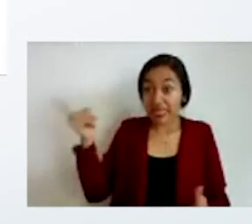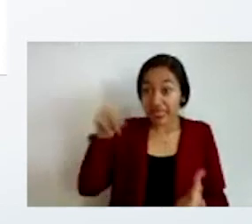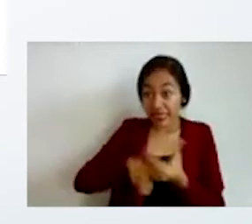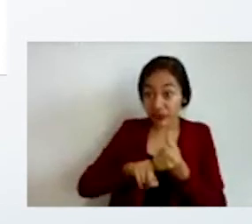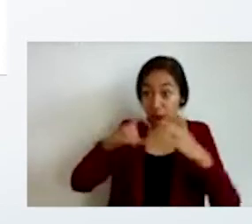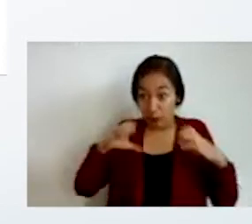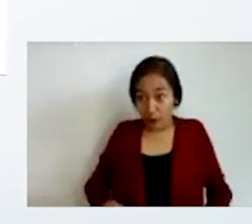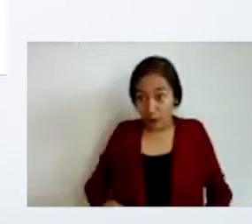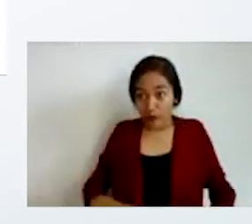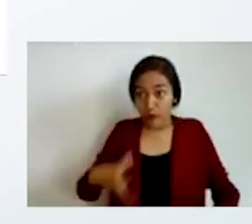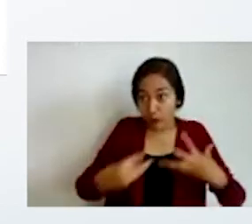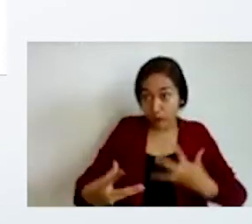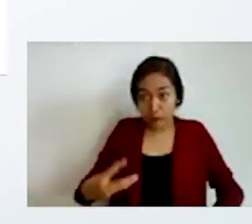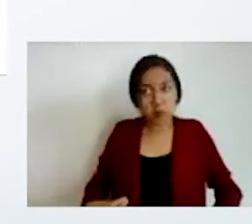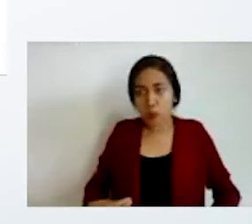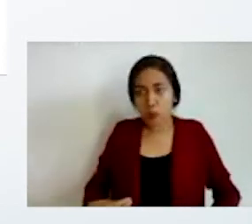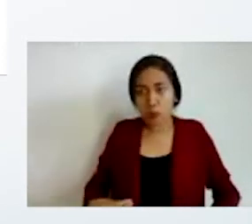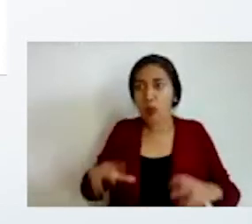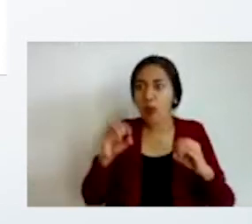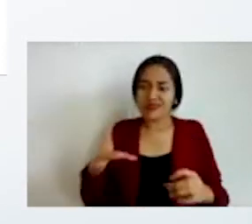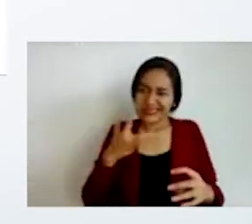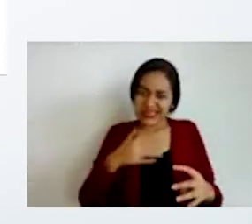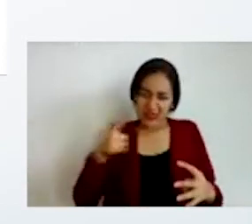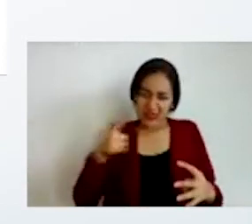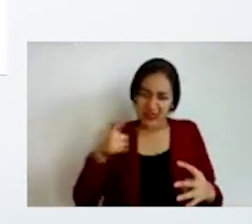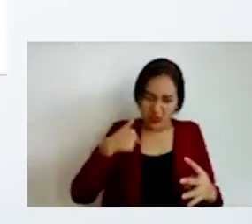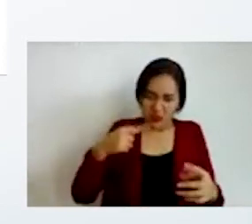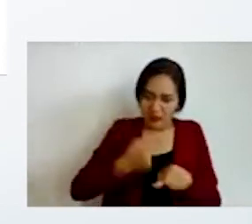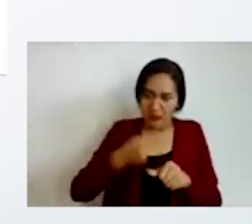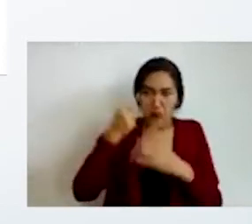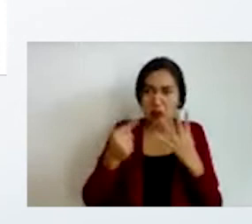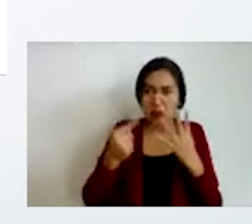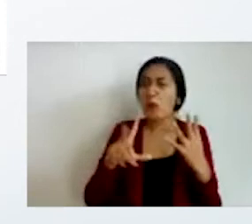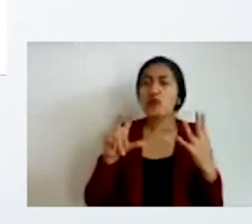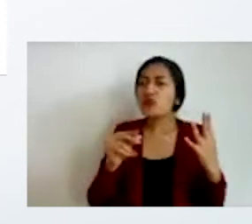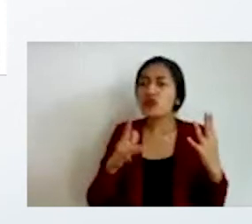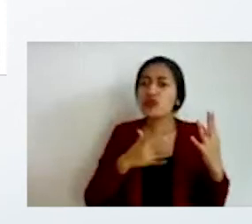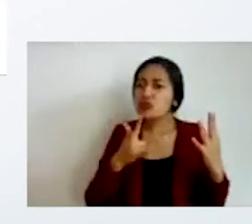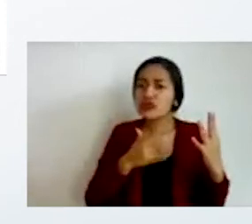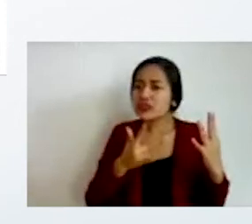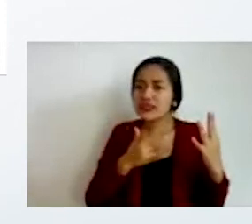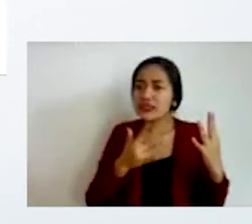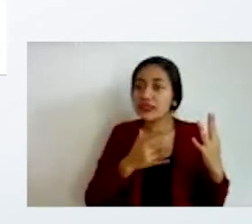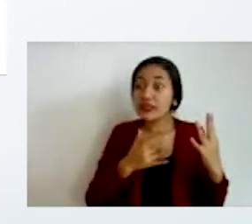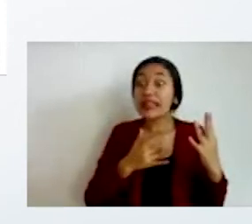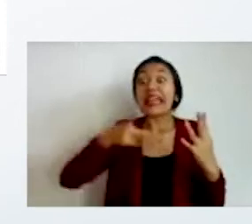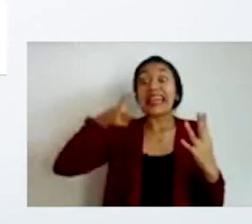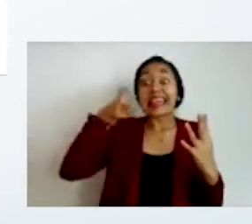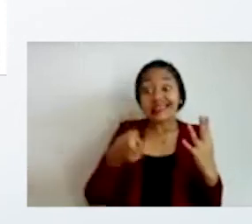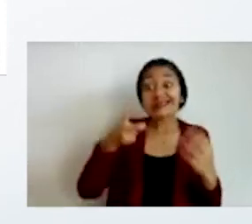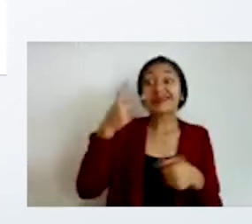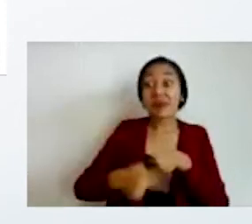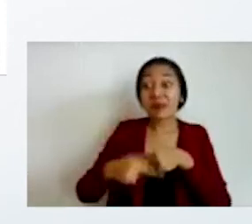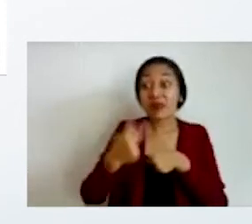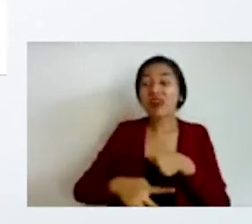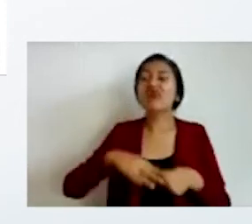los llamamos los asintomáticos. Y sabemos que esos son personas que pueden contagiar a otros. Y cuando una persona